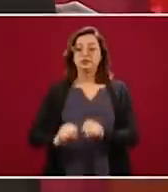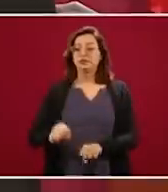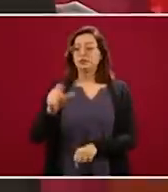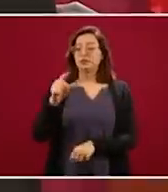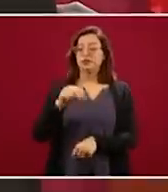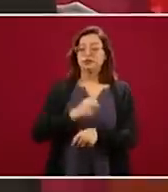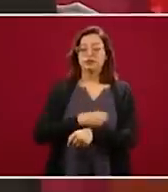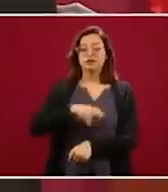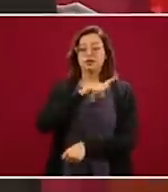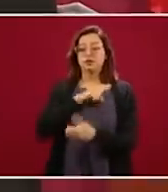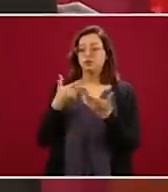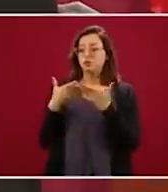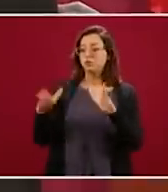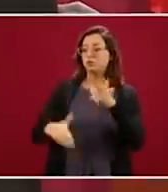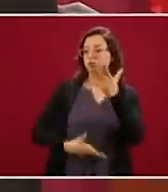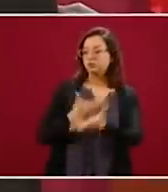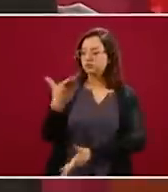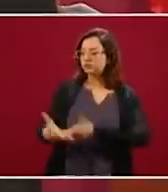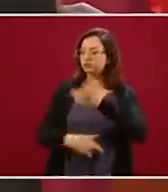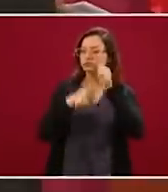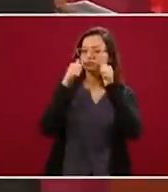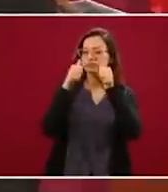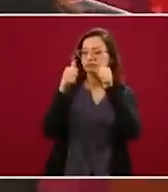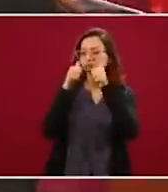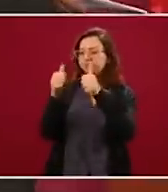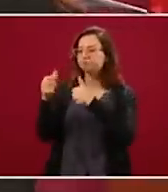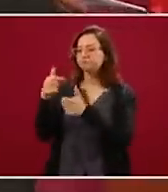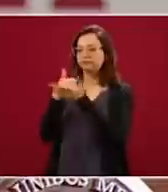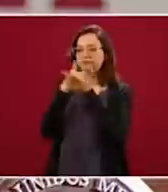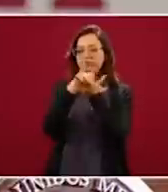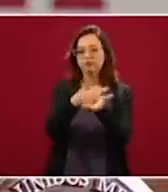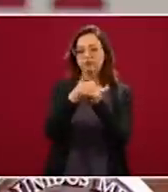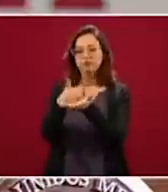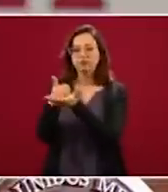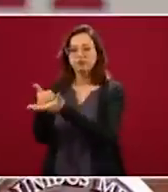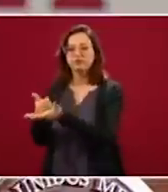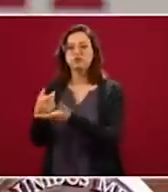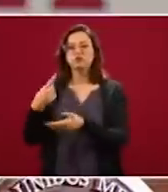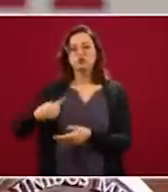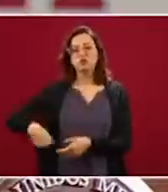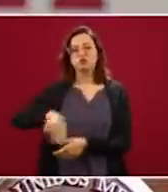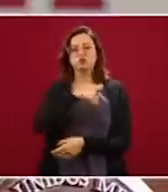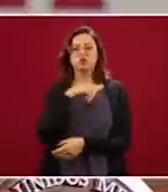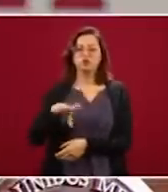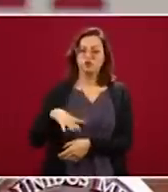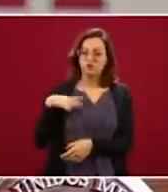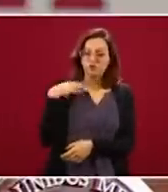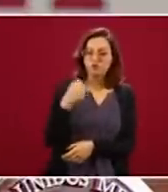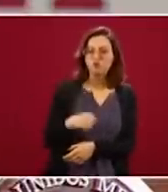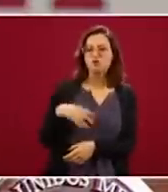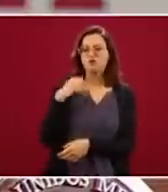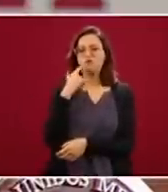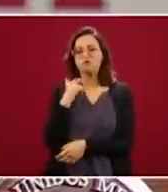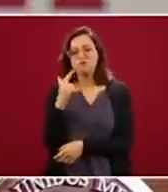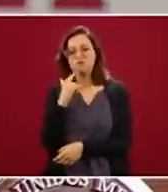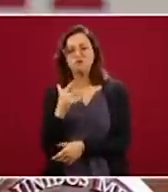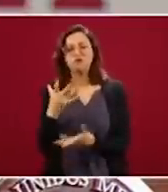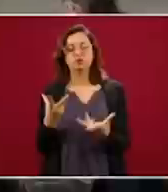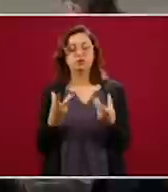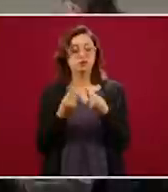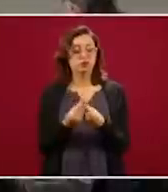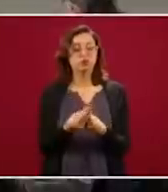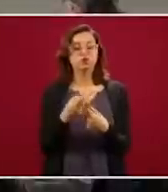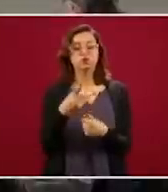servicios a los jóvenes, a quienes necesitan ayuda. Eso es algo que hemos estado reforzando junto con la Secretaría de Salud, el